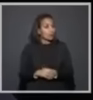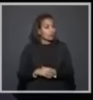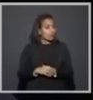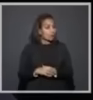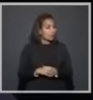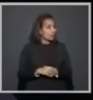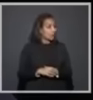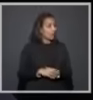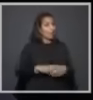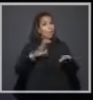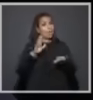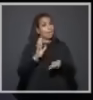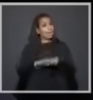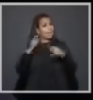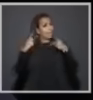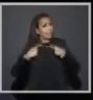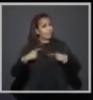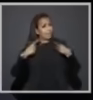a la gente.